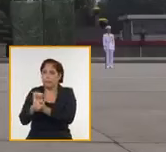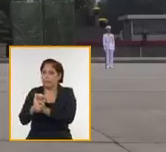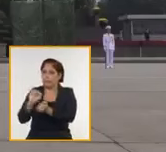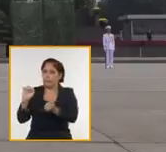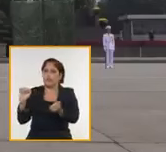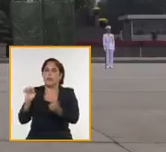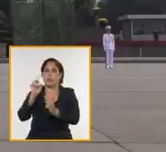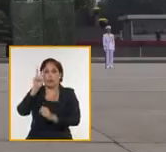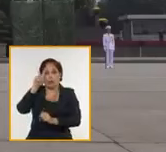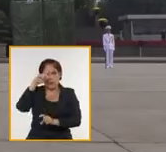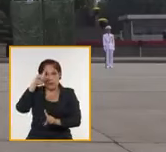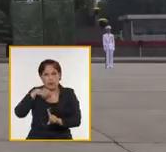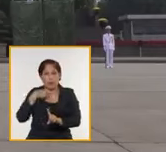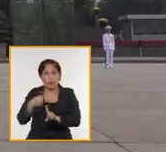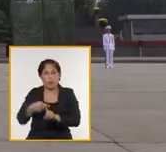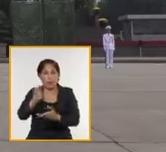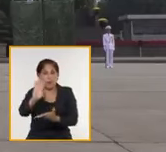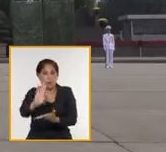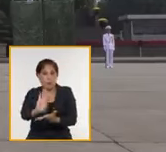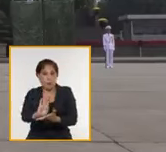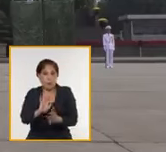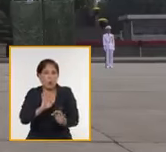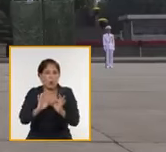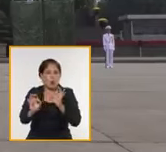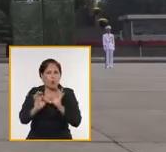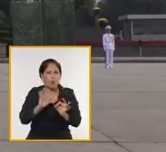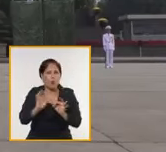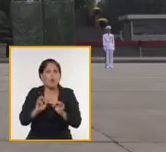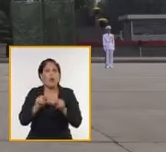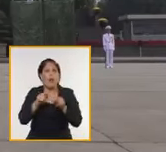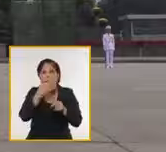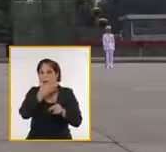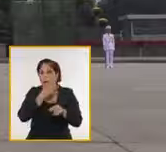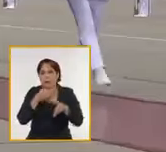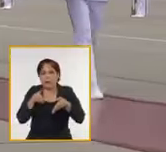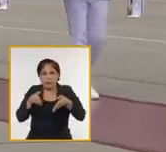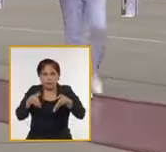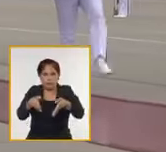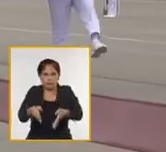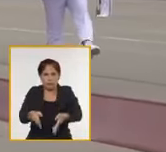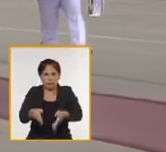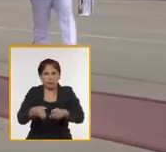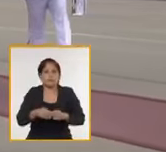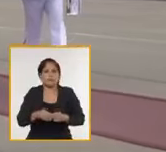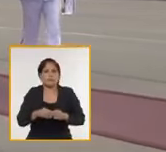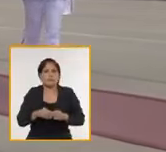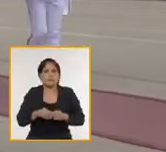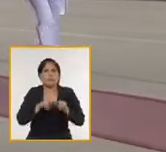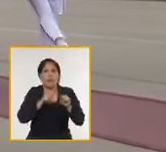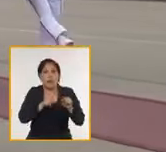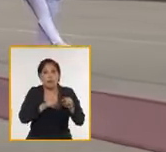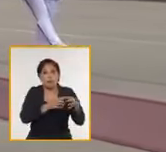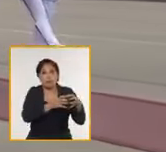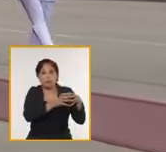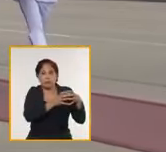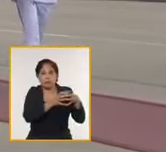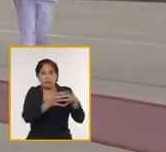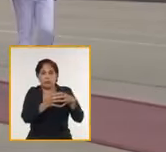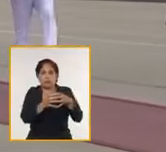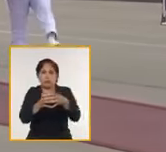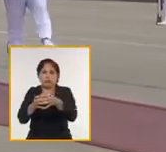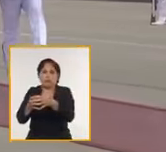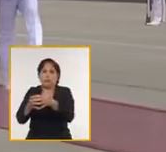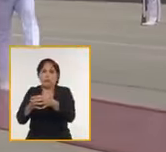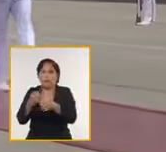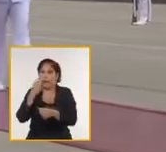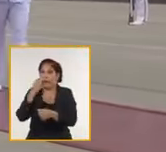1975 el mausoleo que conserva el cuerpo sin vida del líder vietnamita. Hasta el sagrado lugar llegó bien temprano